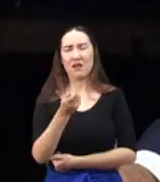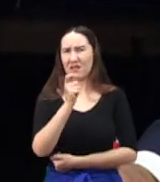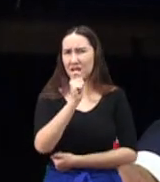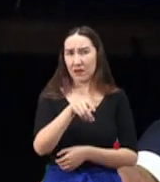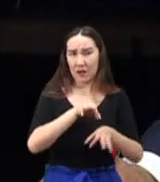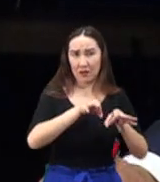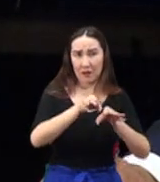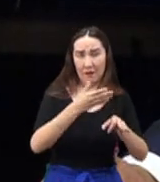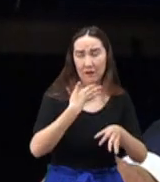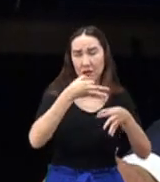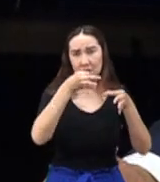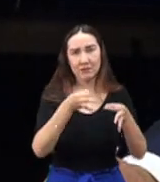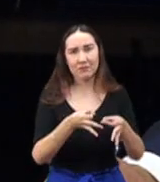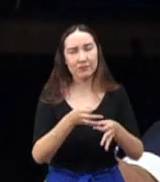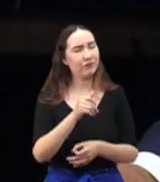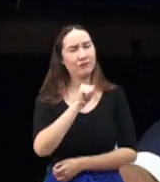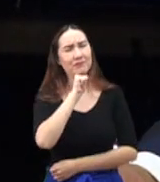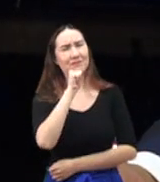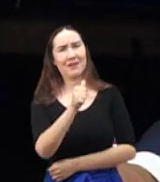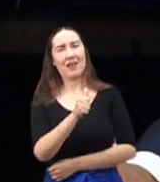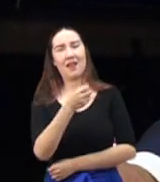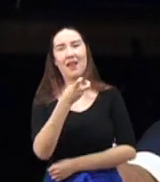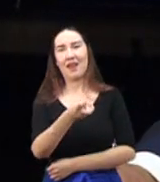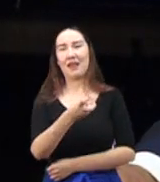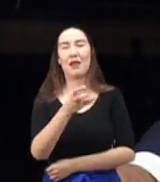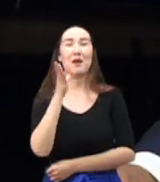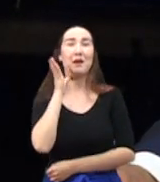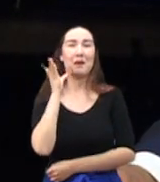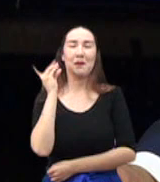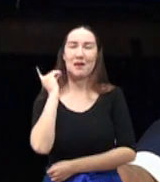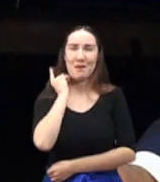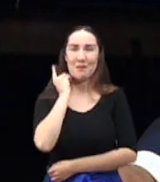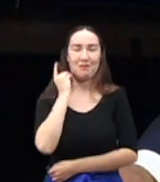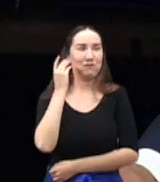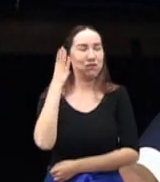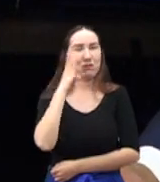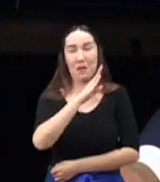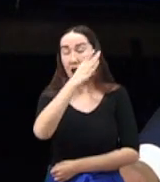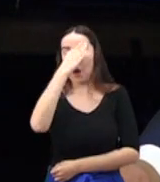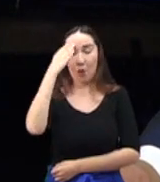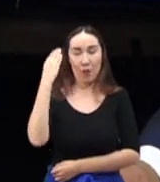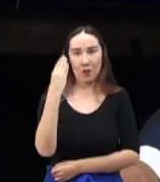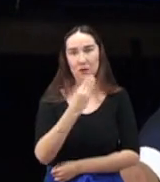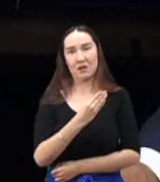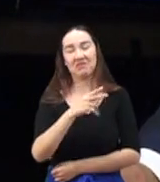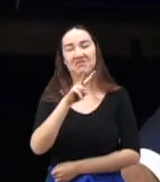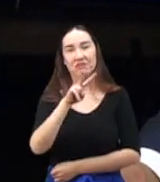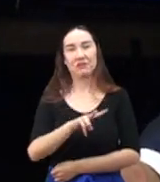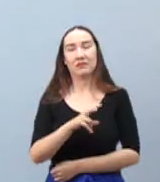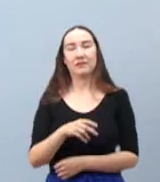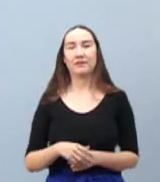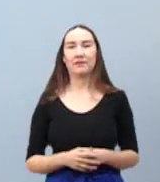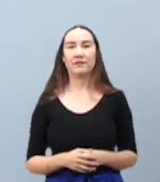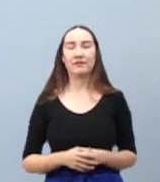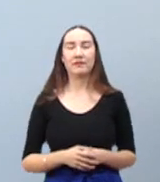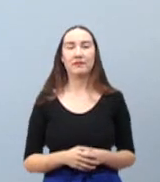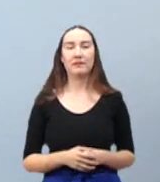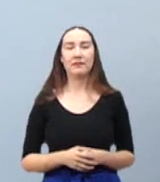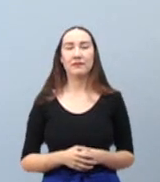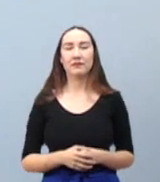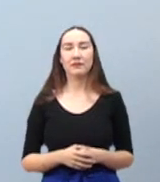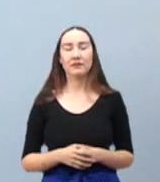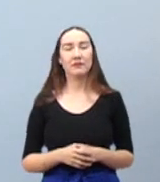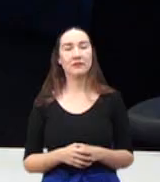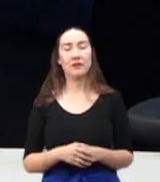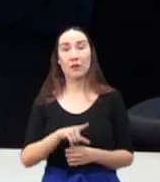mejor. Entonces, un congreso de porquería que va a dejar a la siguiente legislatura. Entonces, lo que ellos tuvieron que... Se les hizo bolas el engrudo,